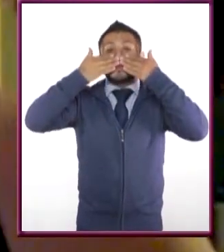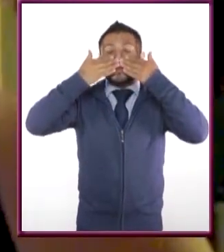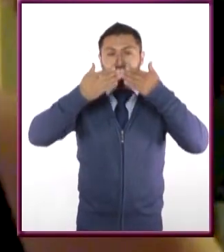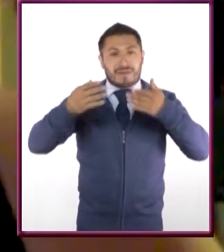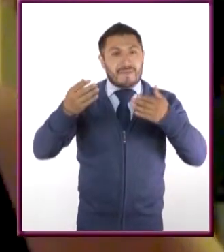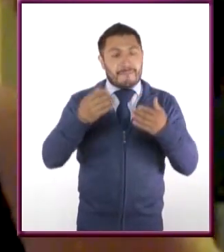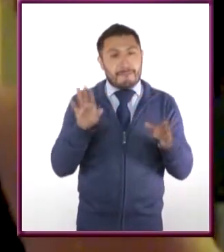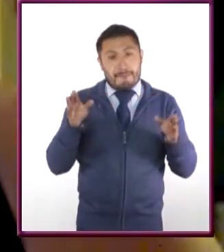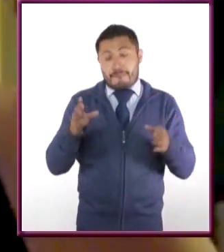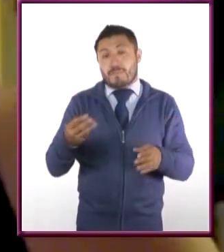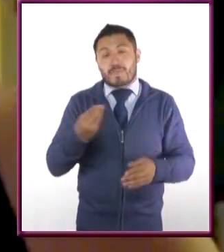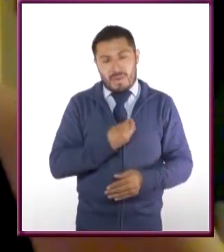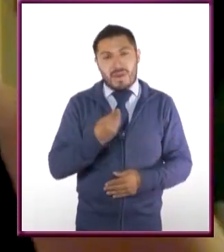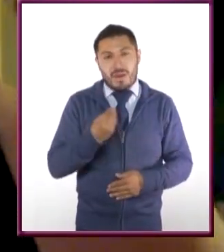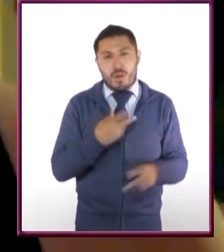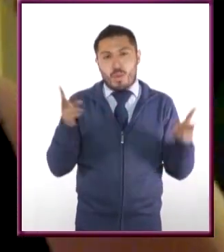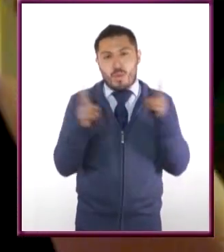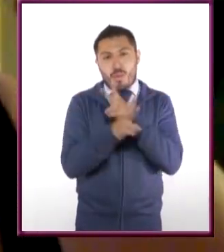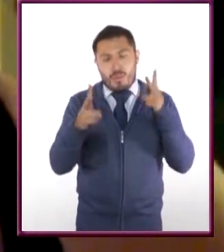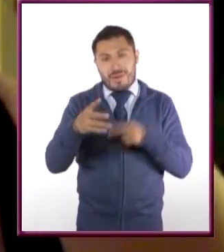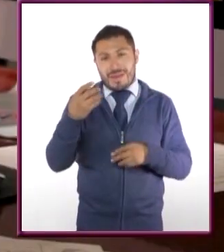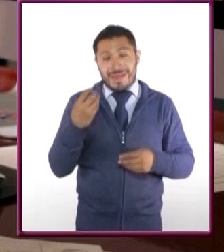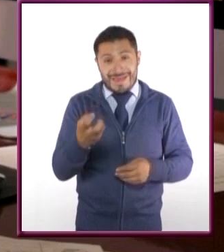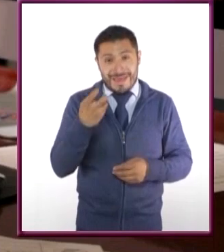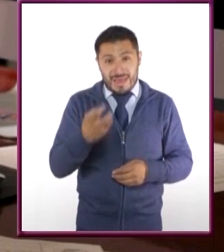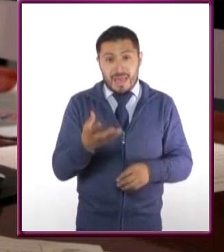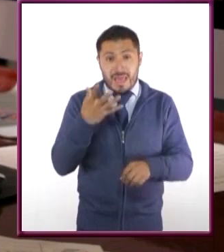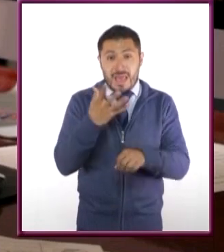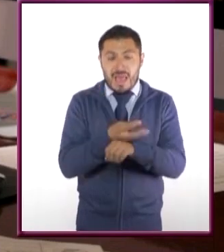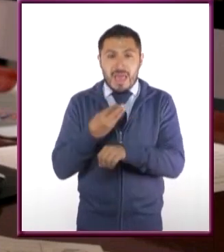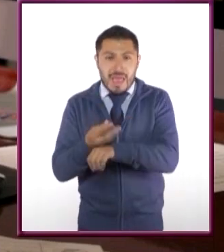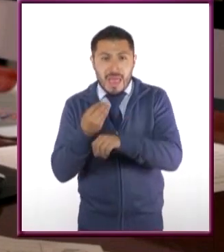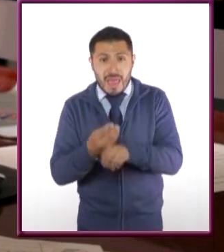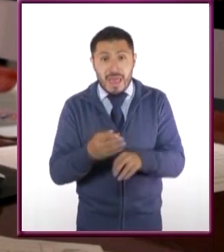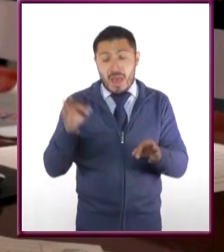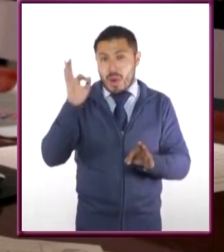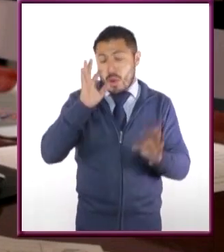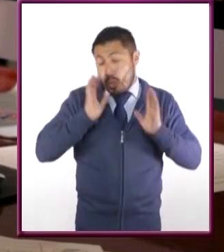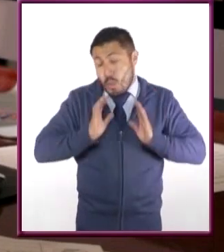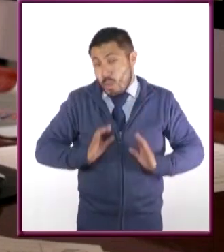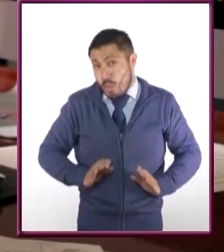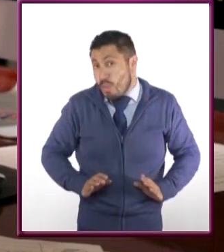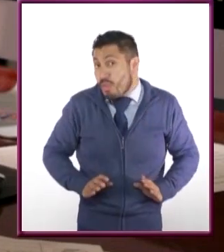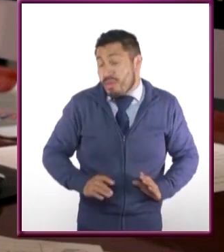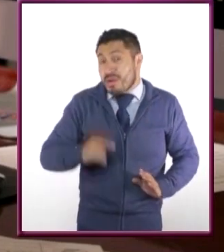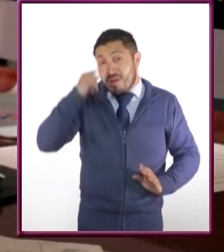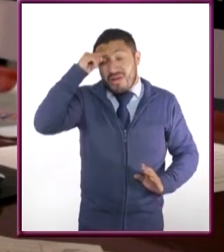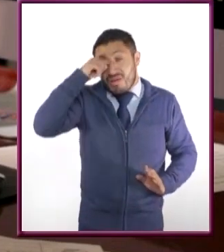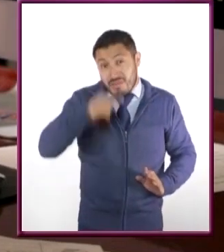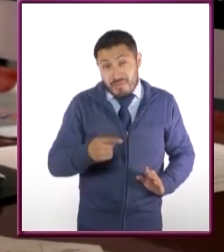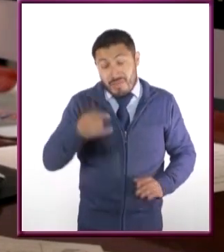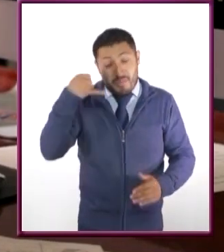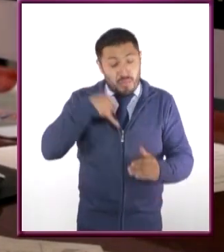perfectamente aisladas. Entonces es una adaptación de tipo fisiológico que ha evolucionado a lo largo